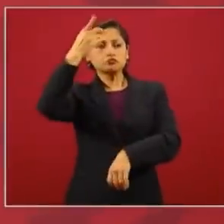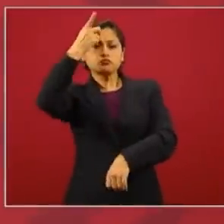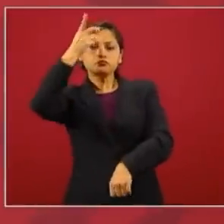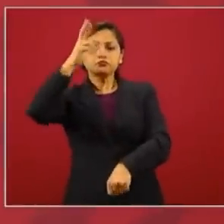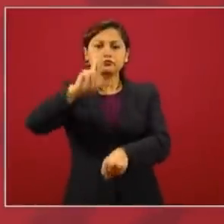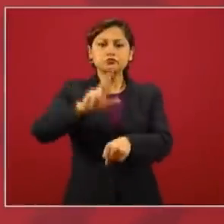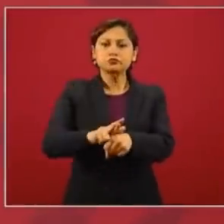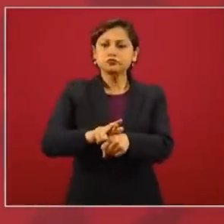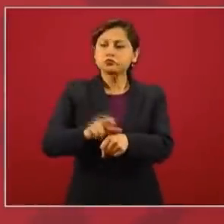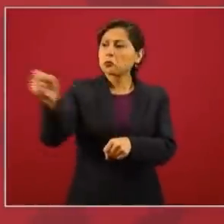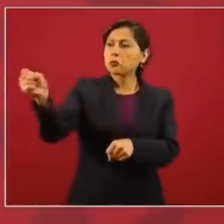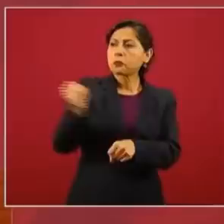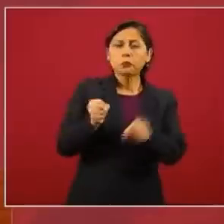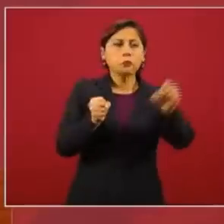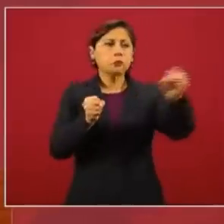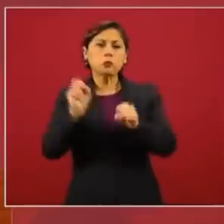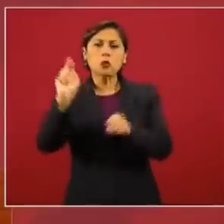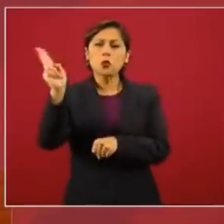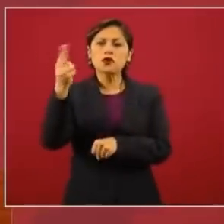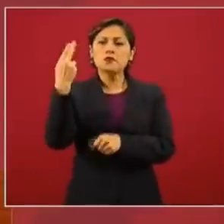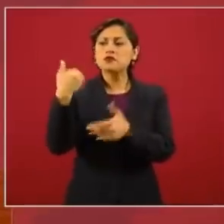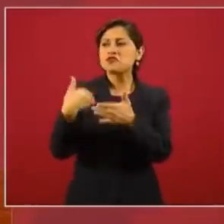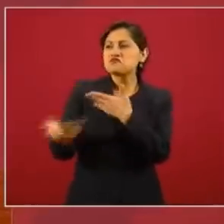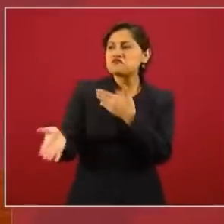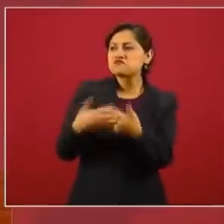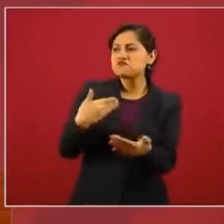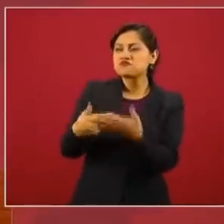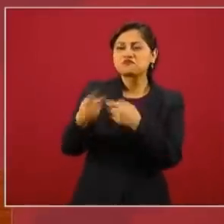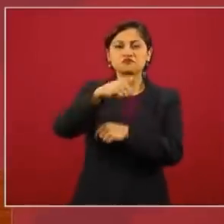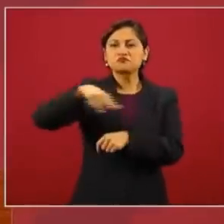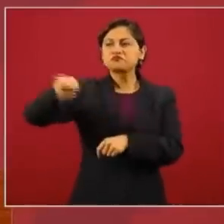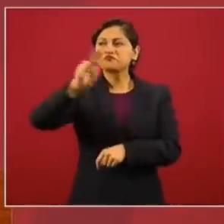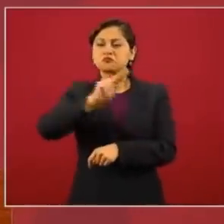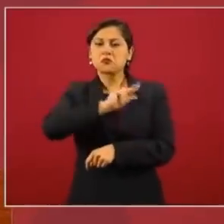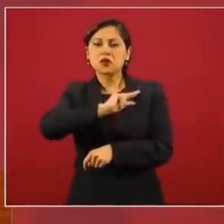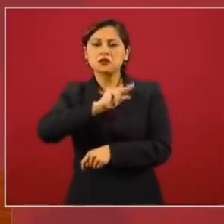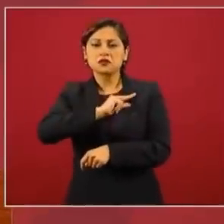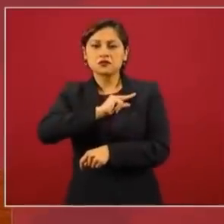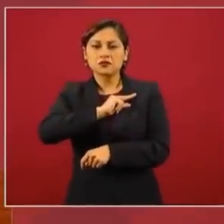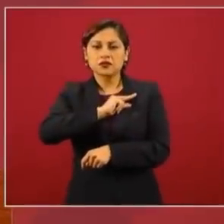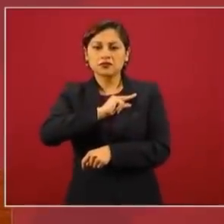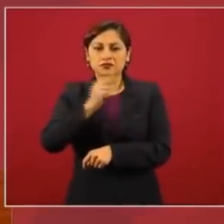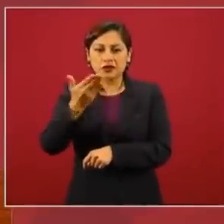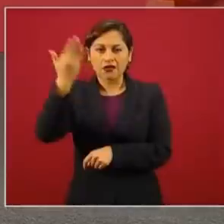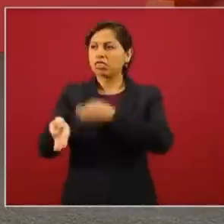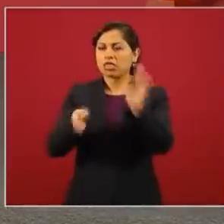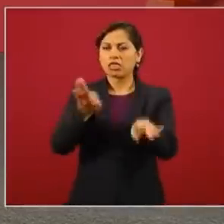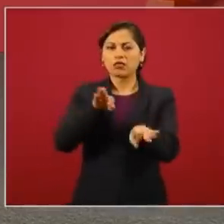surgidos de las universidades que estaban de moda o institutos de moda durante el periodo